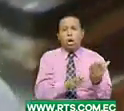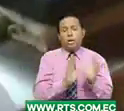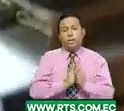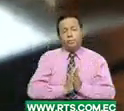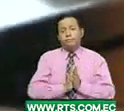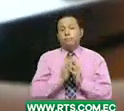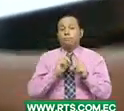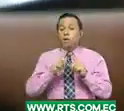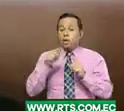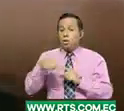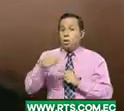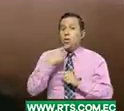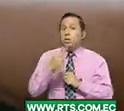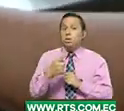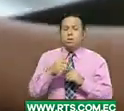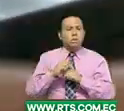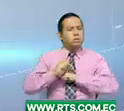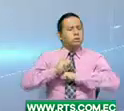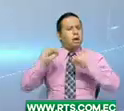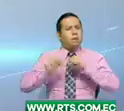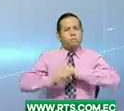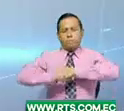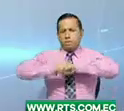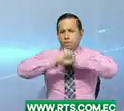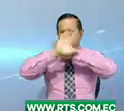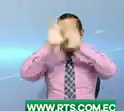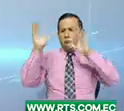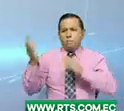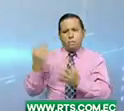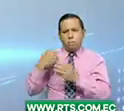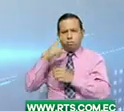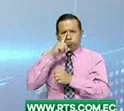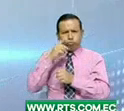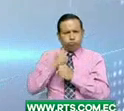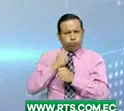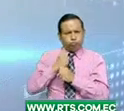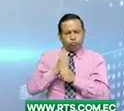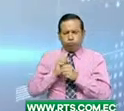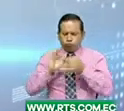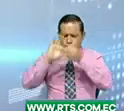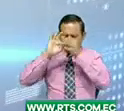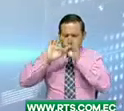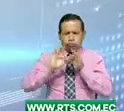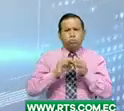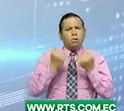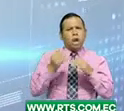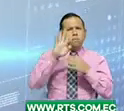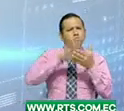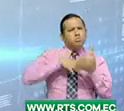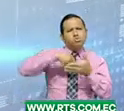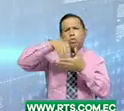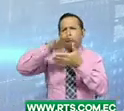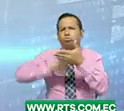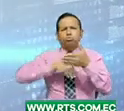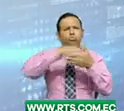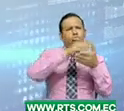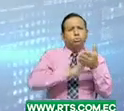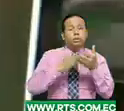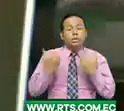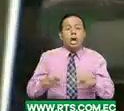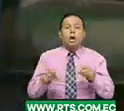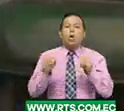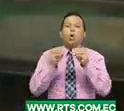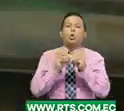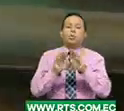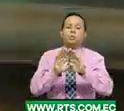la clientela. Ya estamos ahorita elaborando, hemos pintado el local, arreglado un poco. Gracias a Dios, ya estamos vuelta reiniciando.